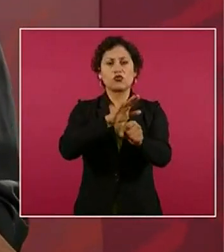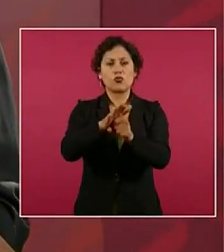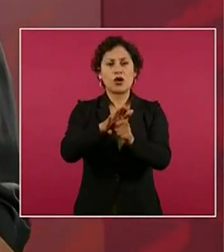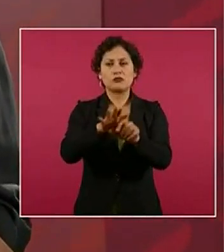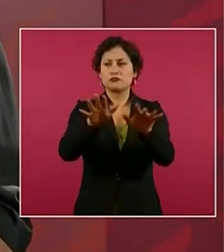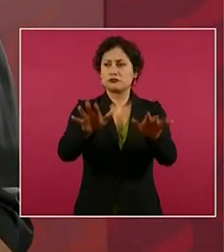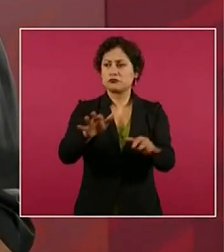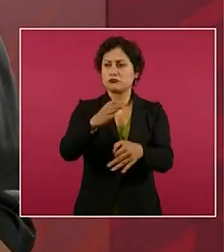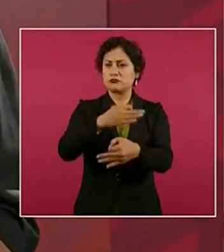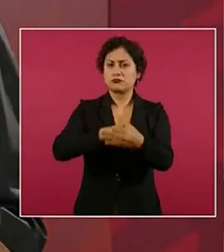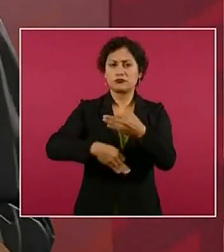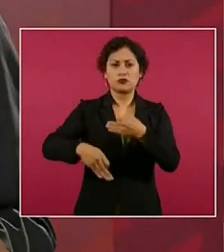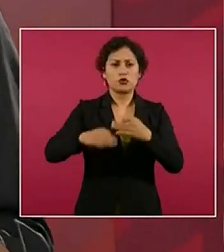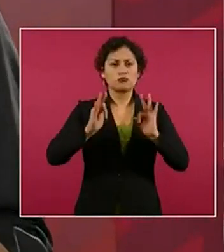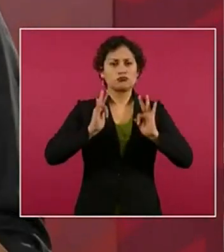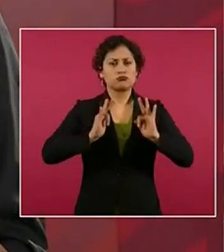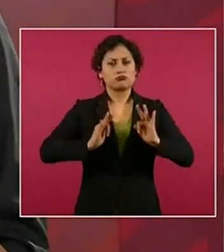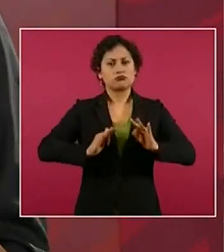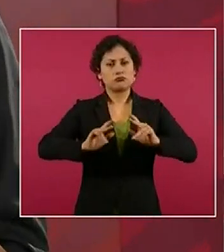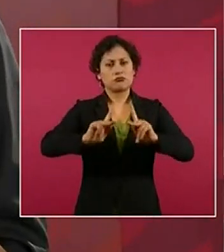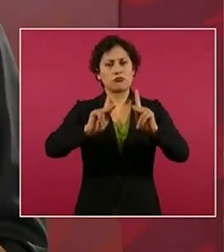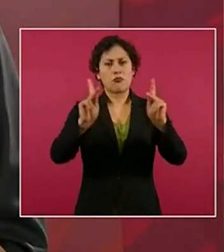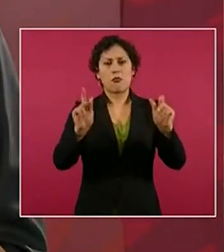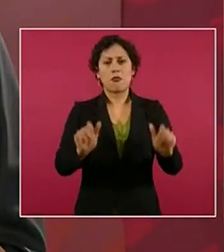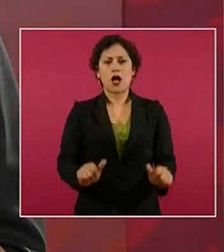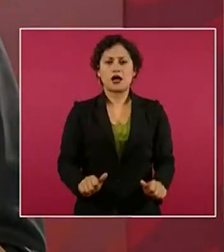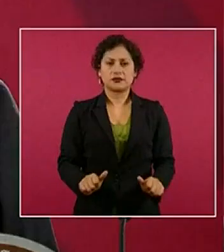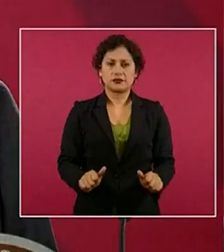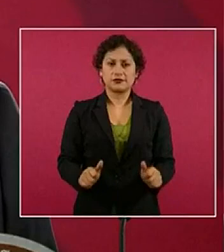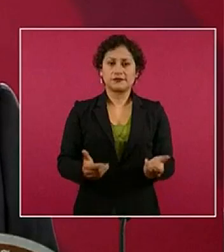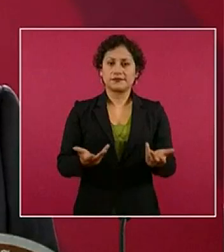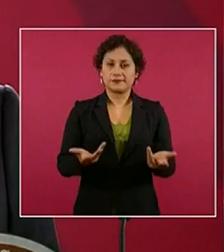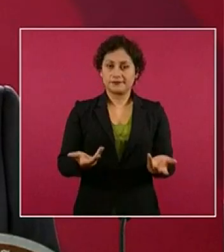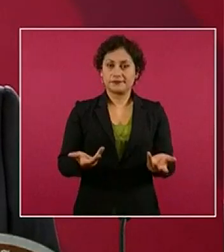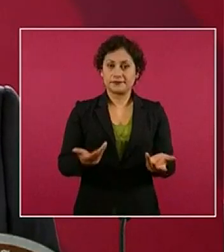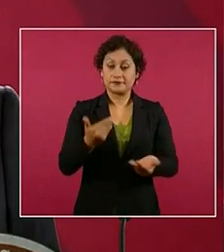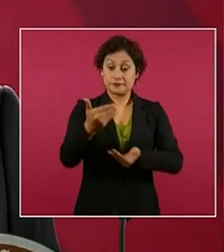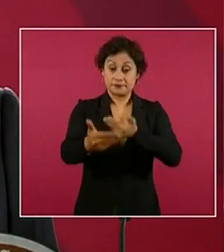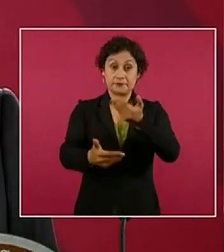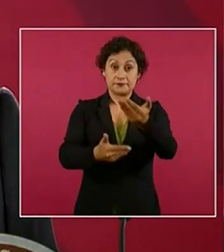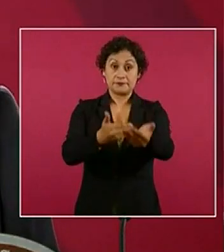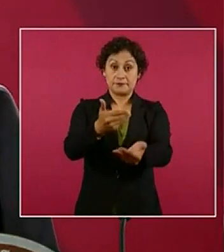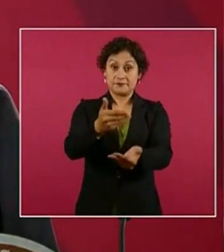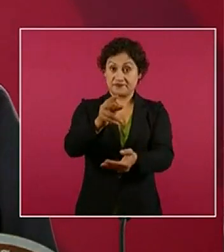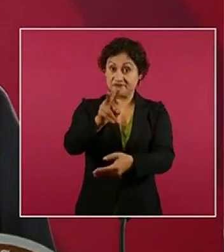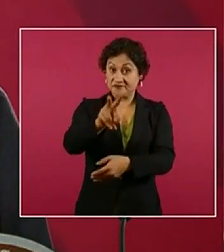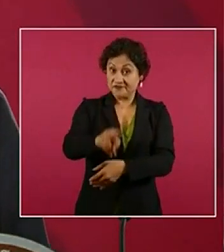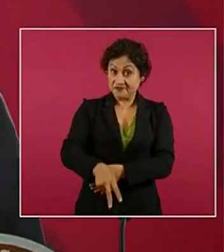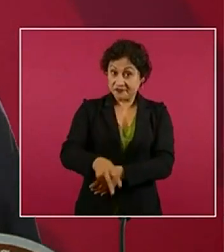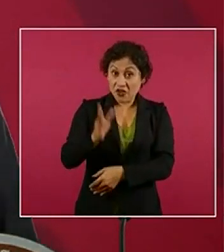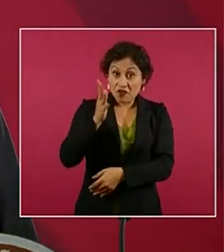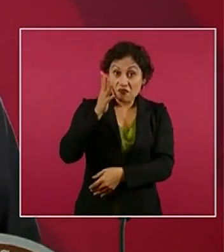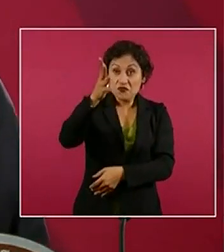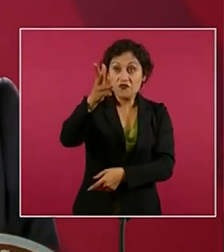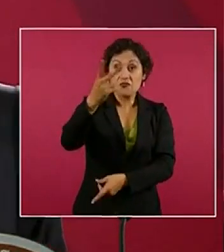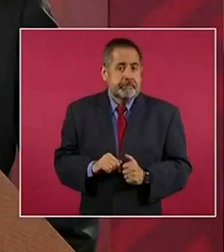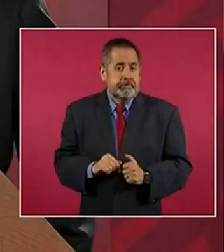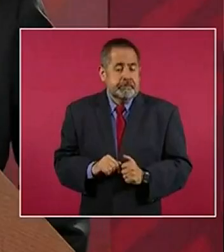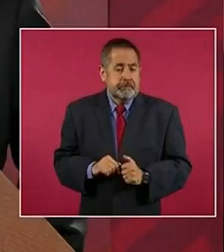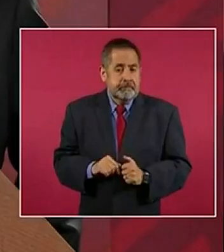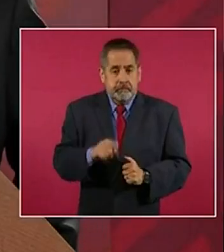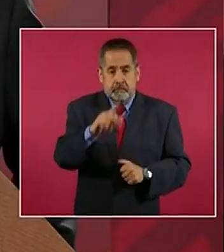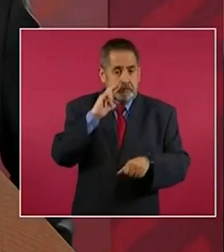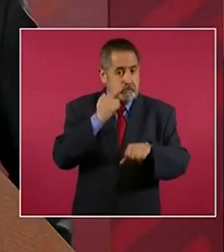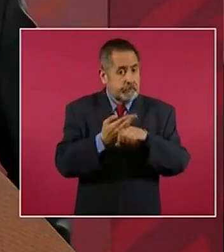enoje Ramírez Marín. Los cambios que se le hicieron, el gobierno no los va a atender. Básicamente que vengan a comparecer los secretarios,